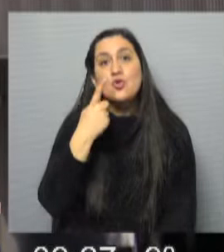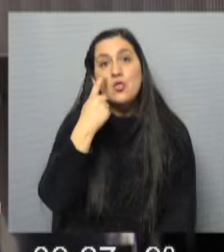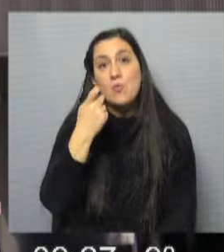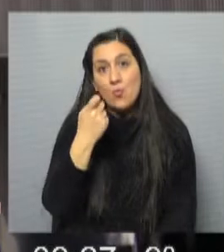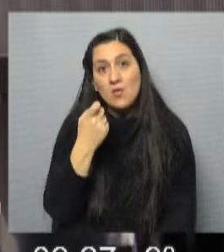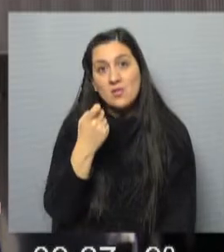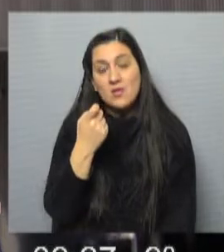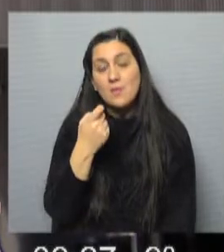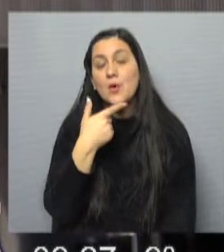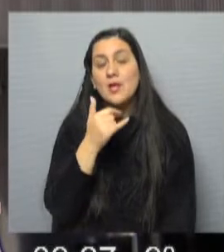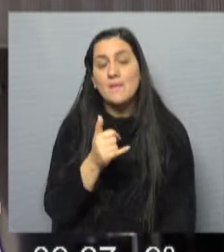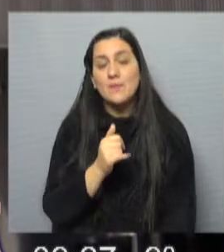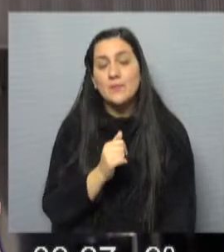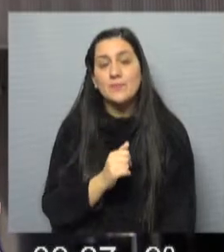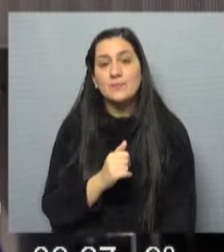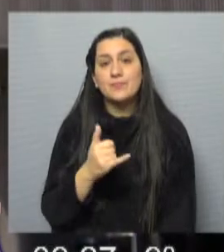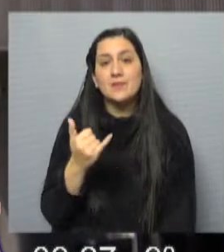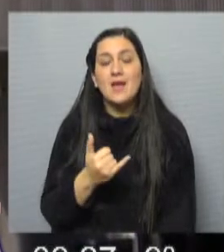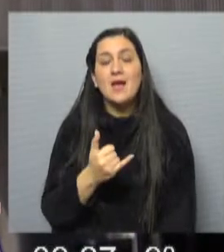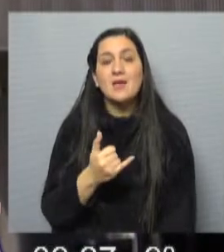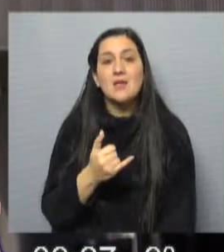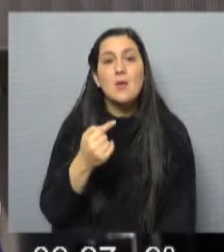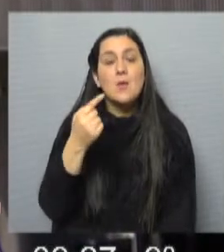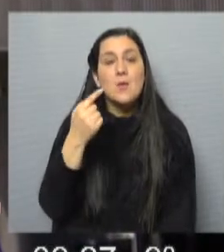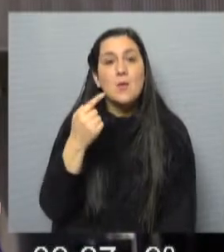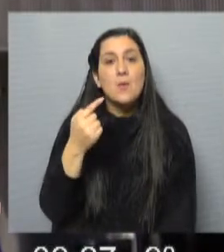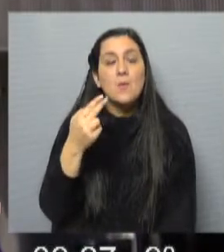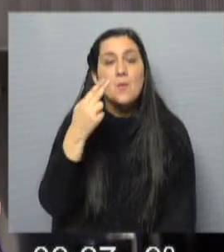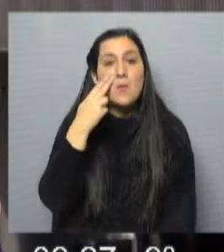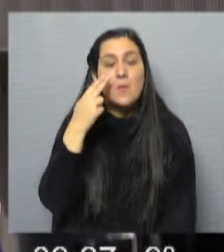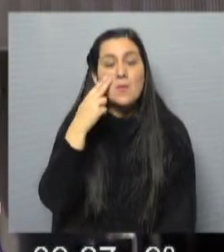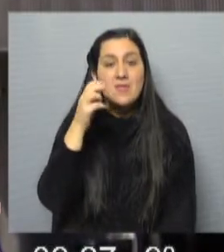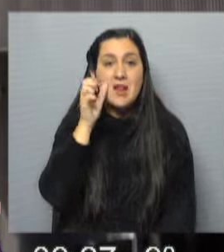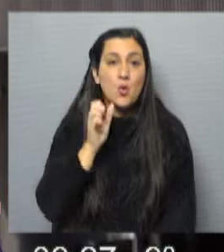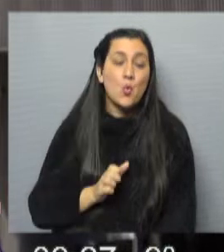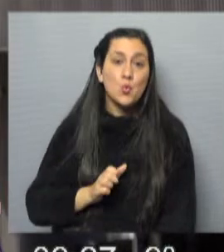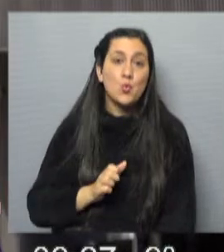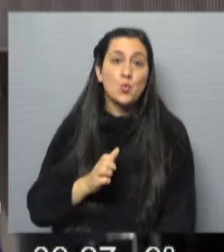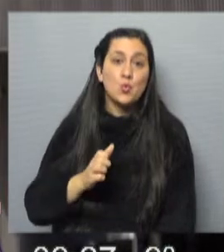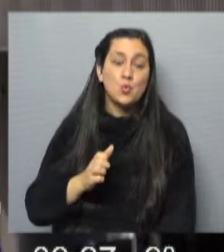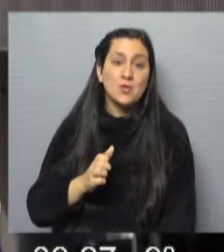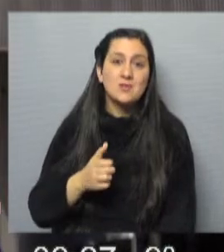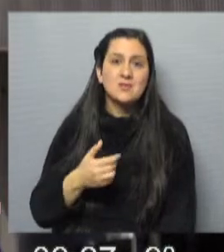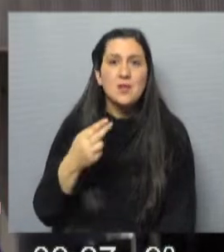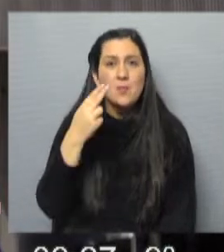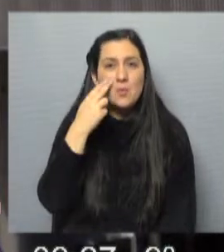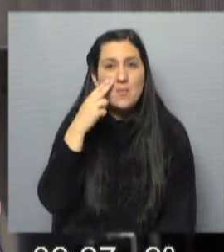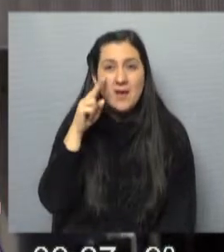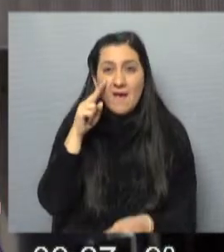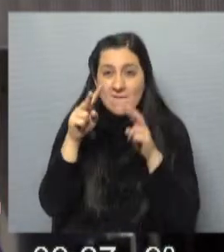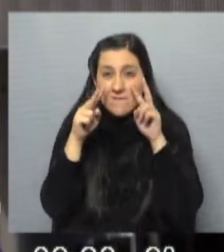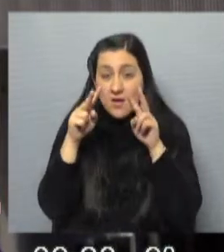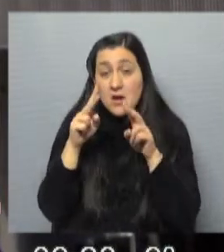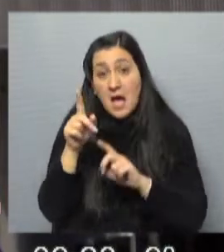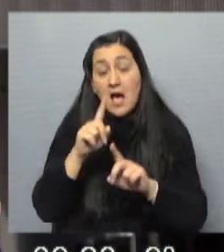que, por ejemplo, tienen alteraciones de la conducta. Los niños que tienen un déficit visual generalmente